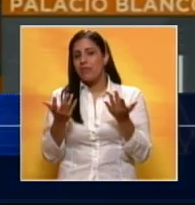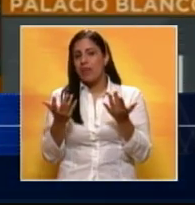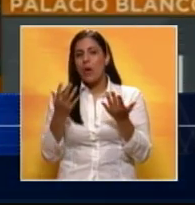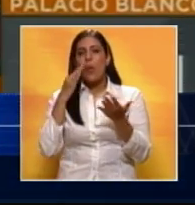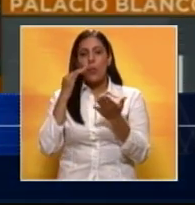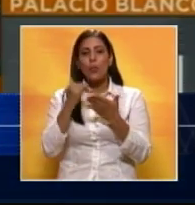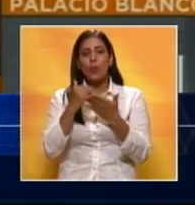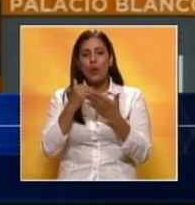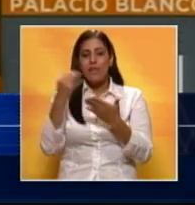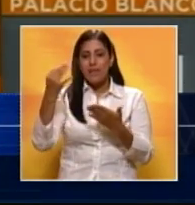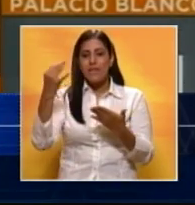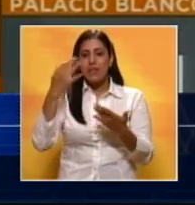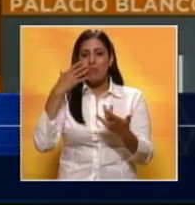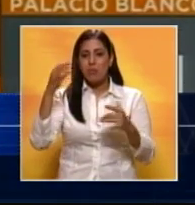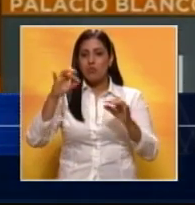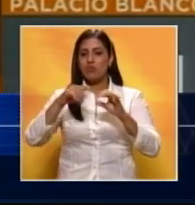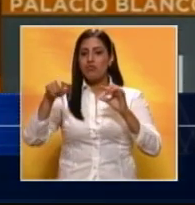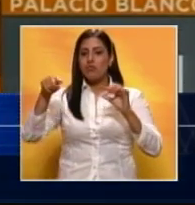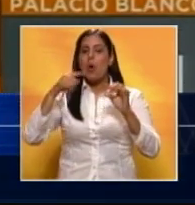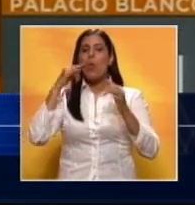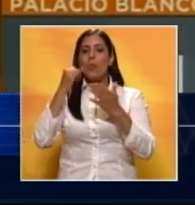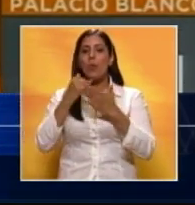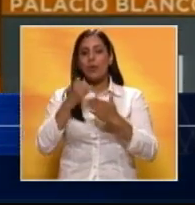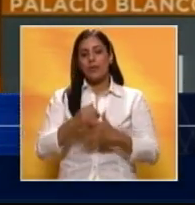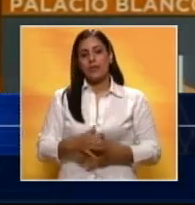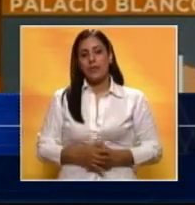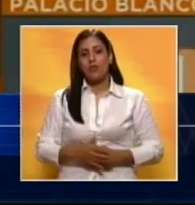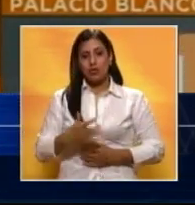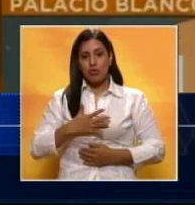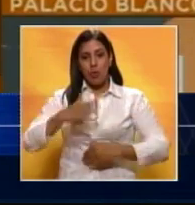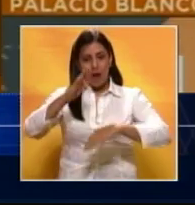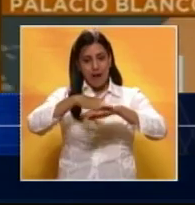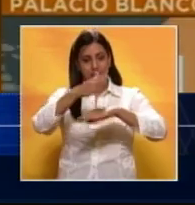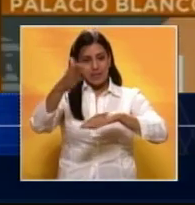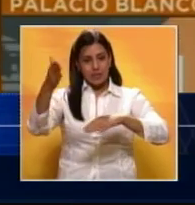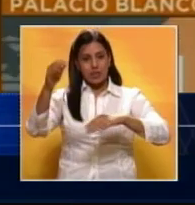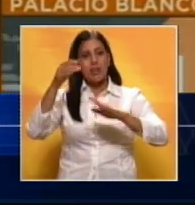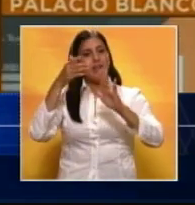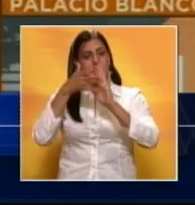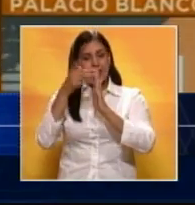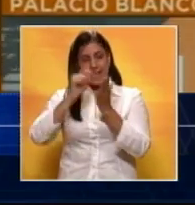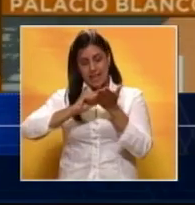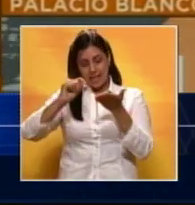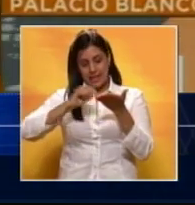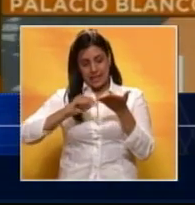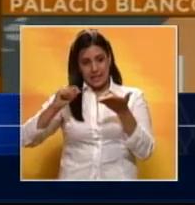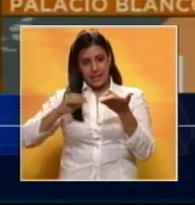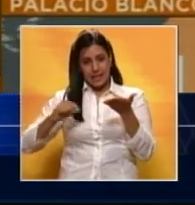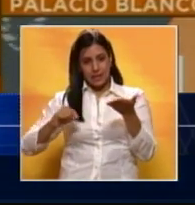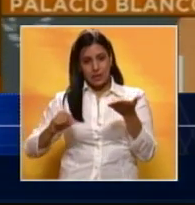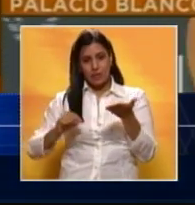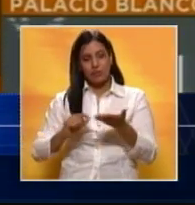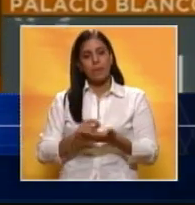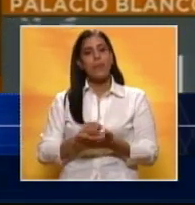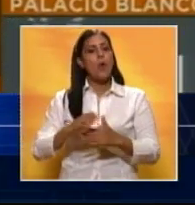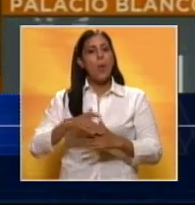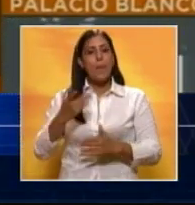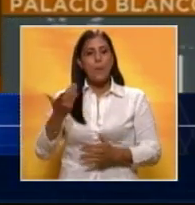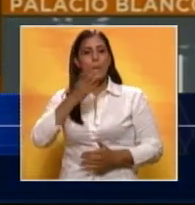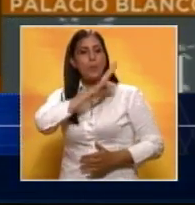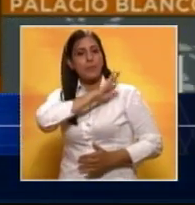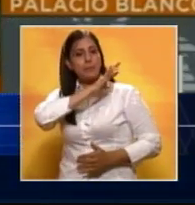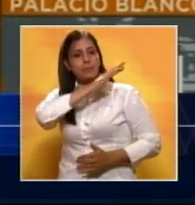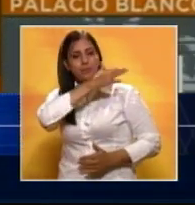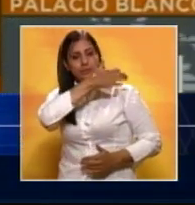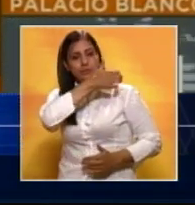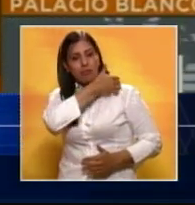la prueba de la verdad. Lo voy a solicitar en efecto aquí por escrito, porque las